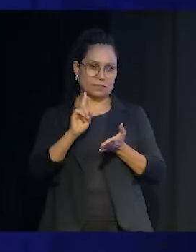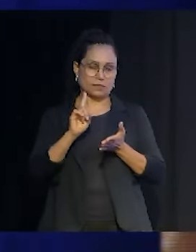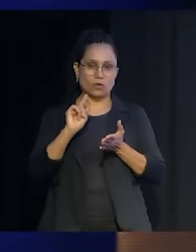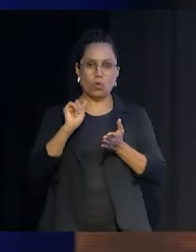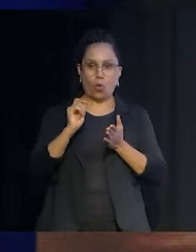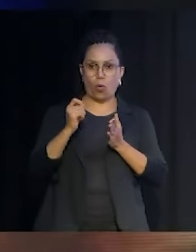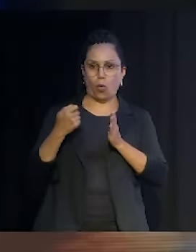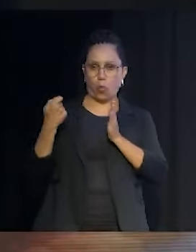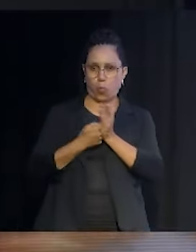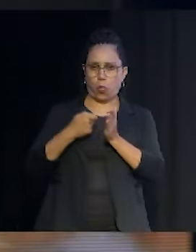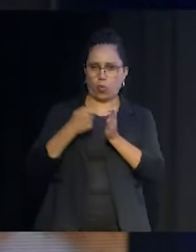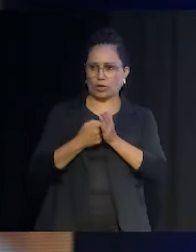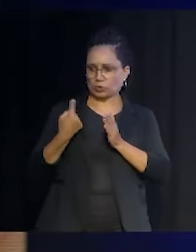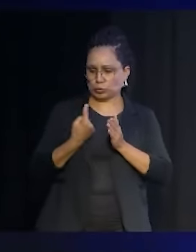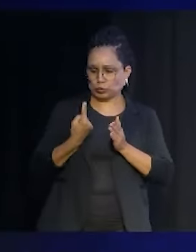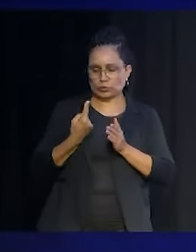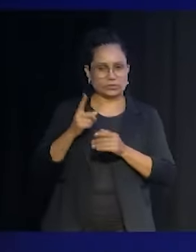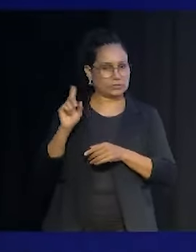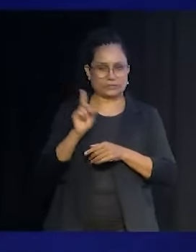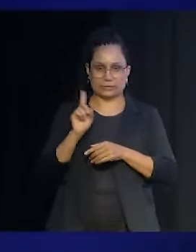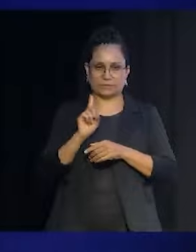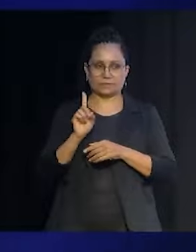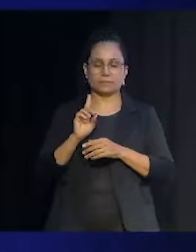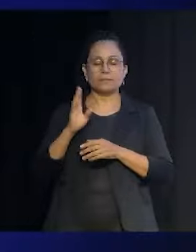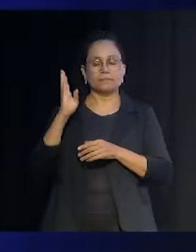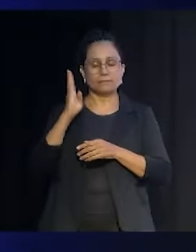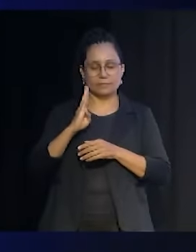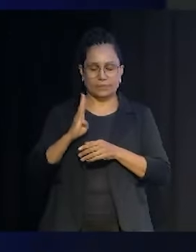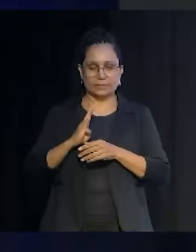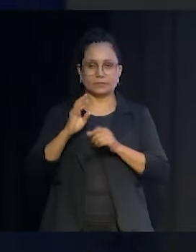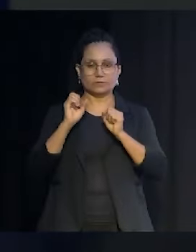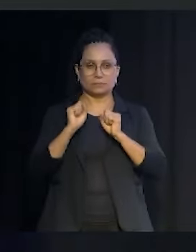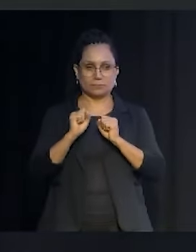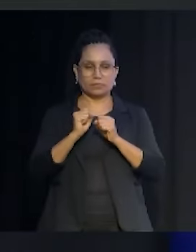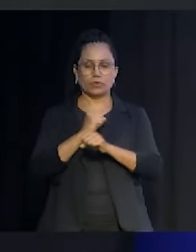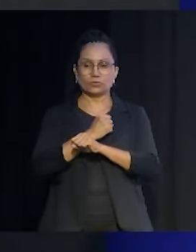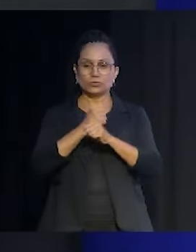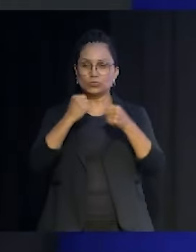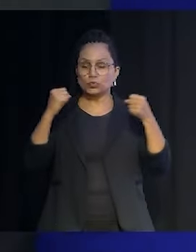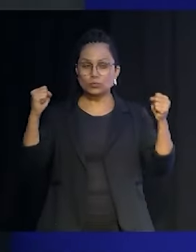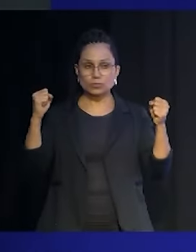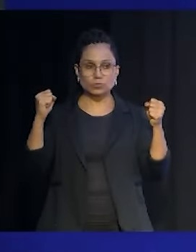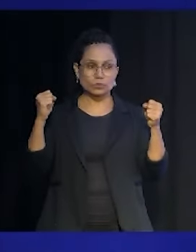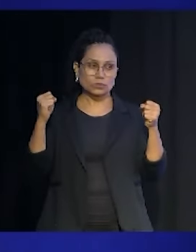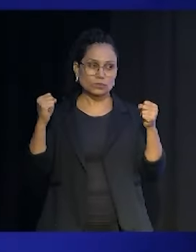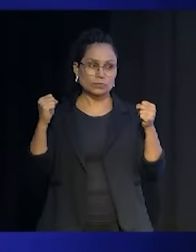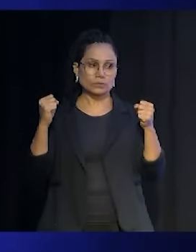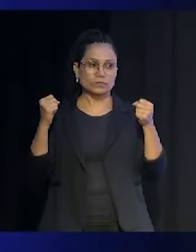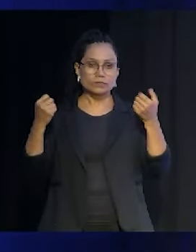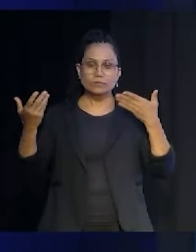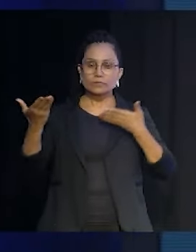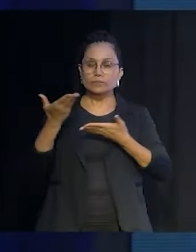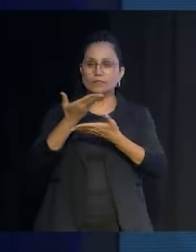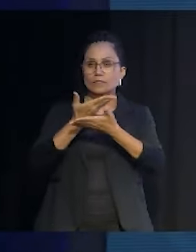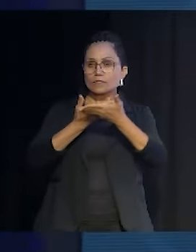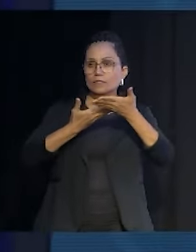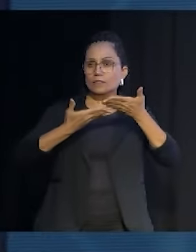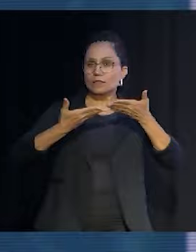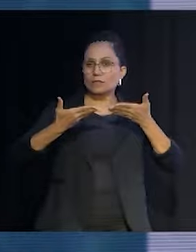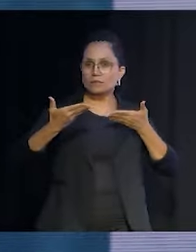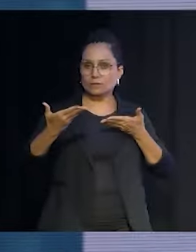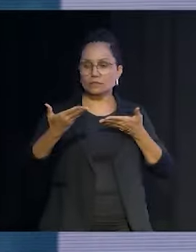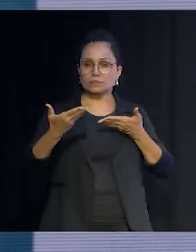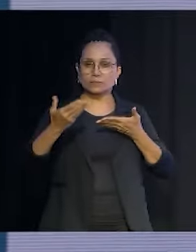un combatiente que se quiere quedar solito. Brasil quiere ser y puede ser el grande transmisor